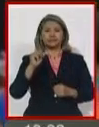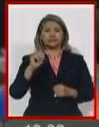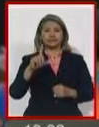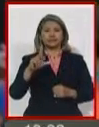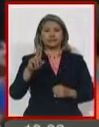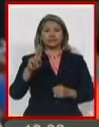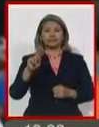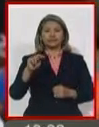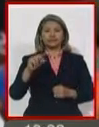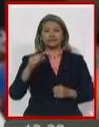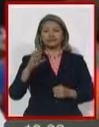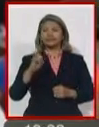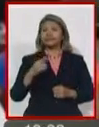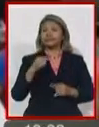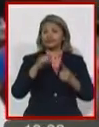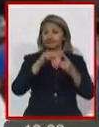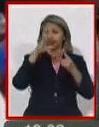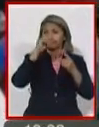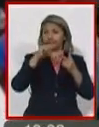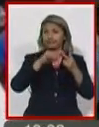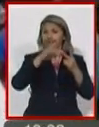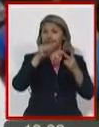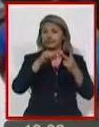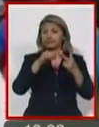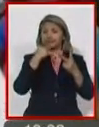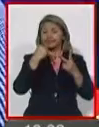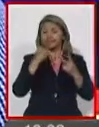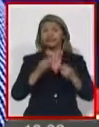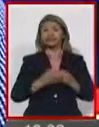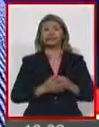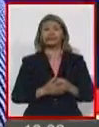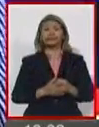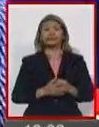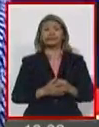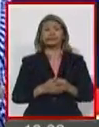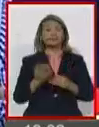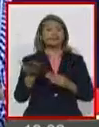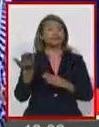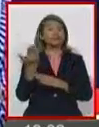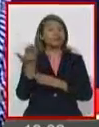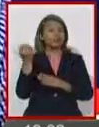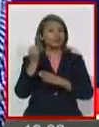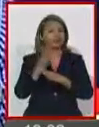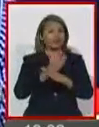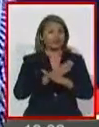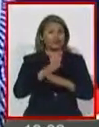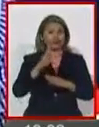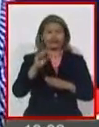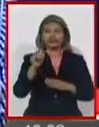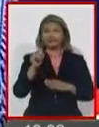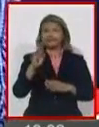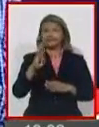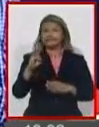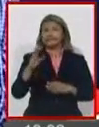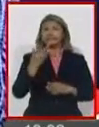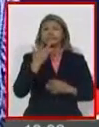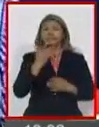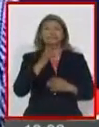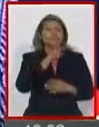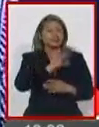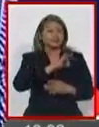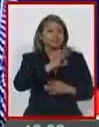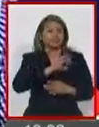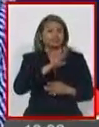no me falla la memoria. Ahora, ese señor Amelunje dice que él fue procesado por de la Barra porque aprovechó